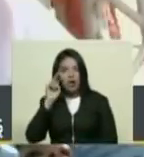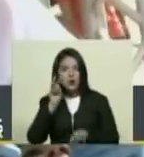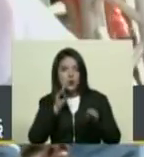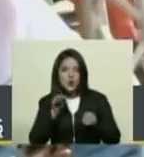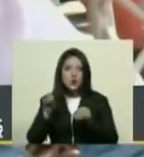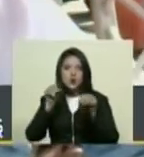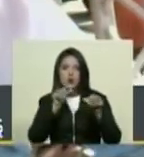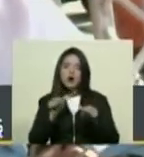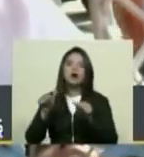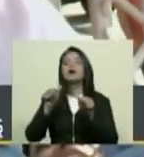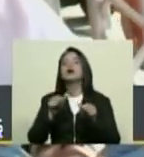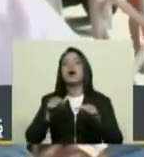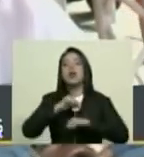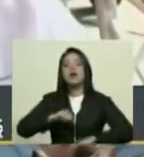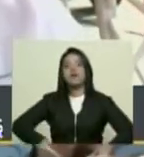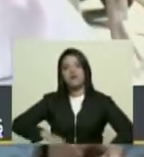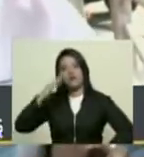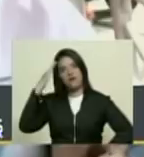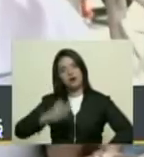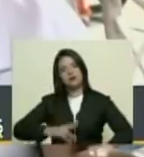Armada Nacional Bolivariana,